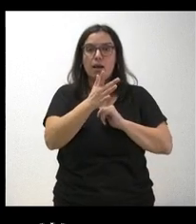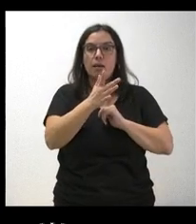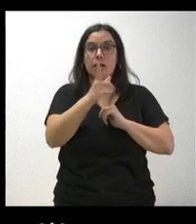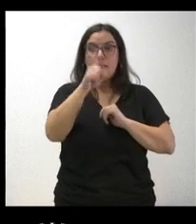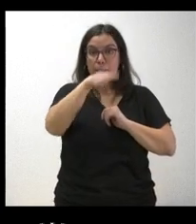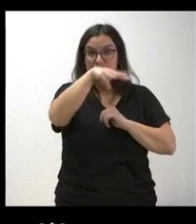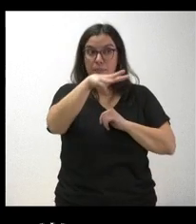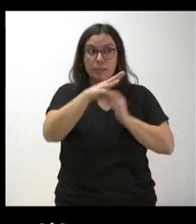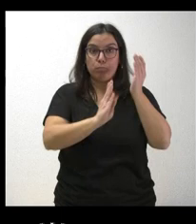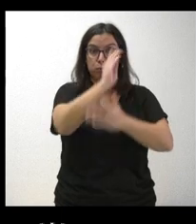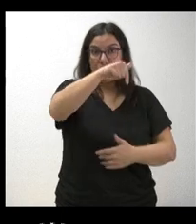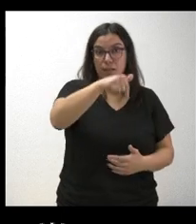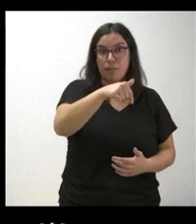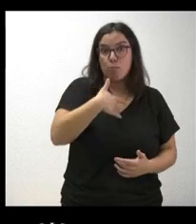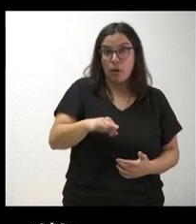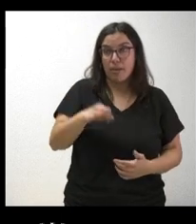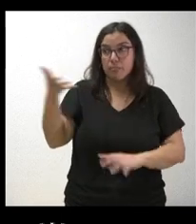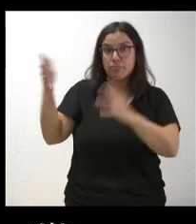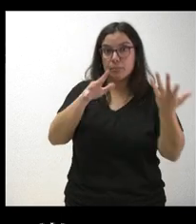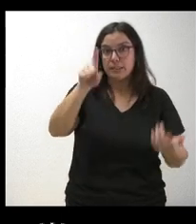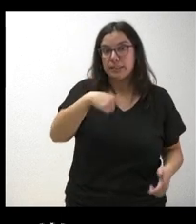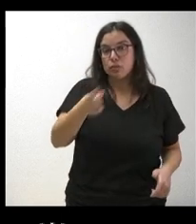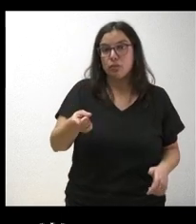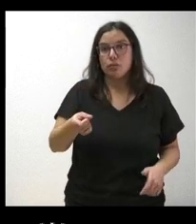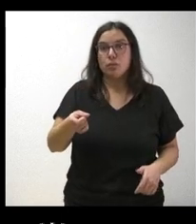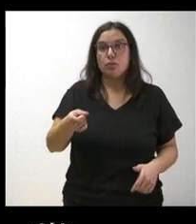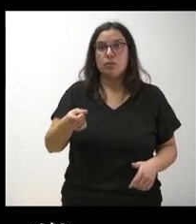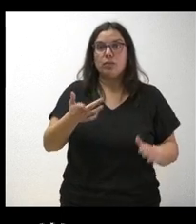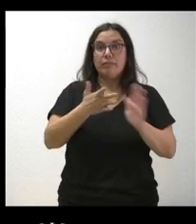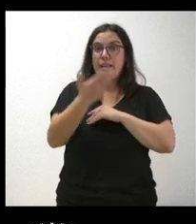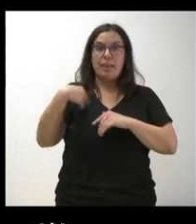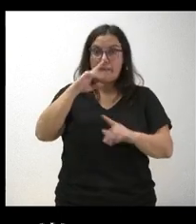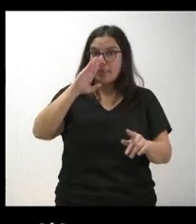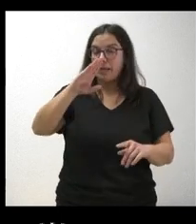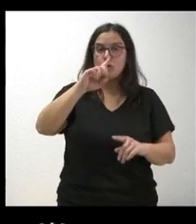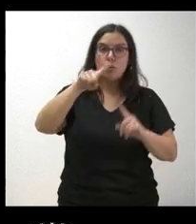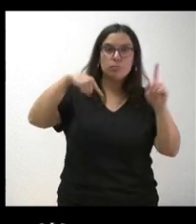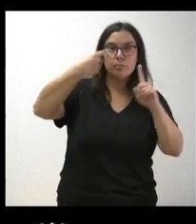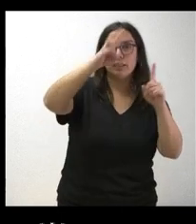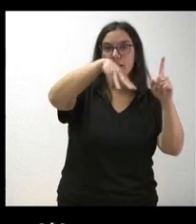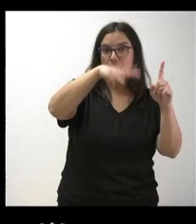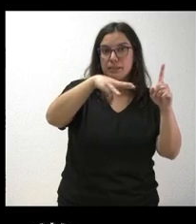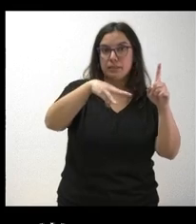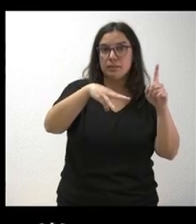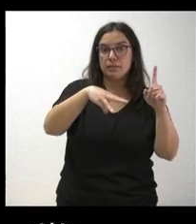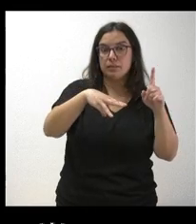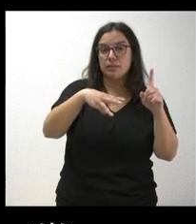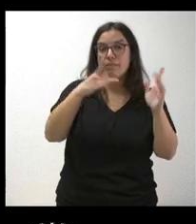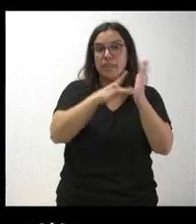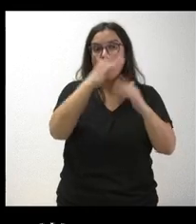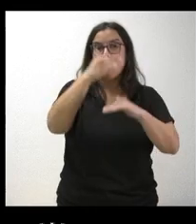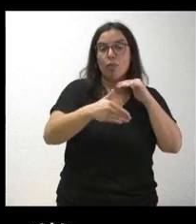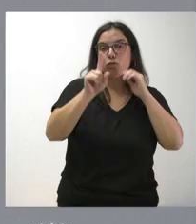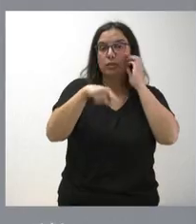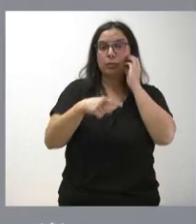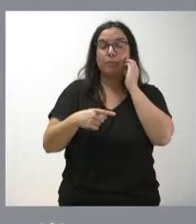primer trimestre del año si nos ya nos nos emplazan ya ese primer trimestre como fecha o plazo en el que se van a poder sacar adelante